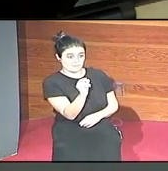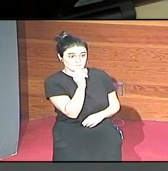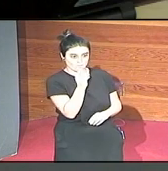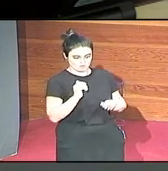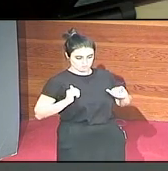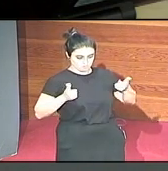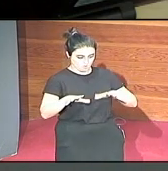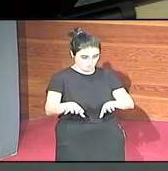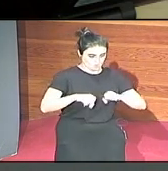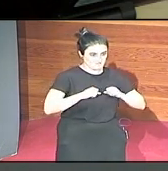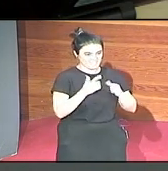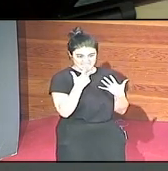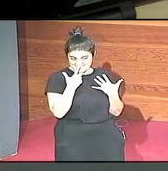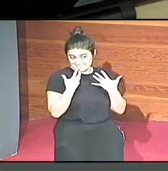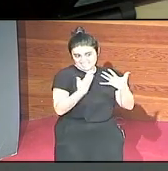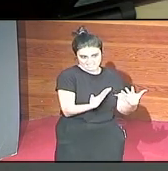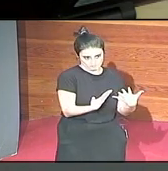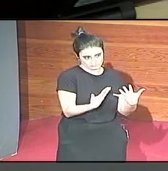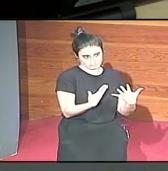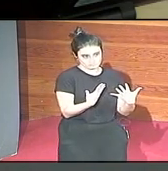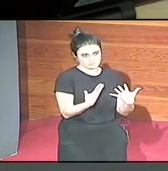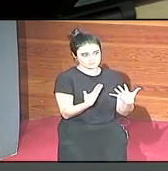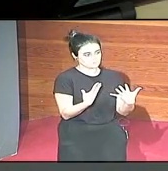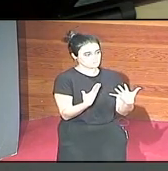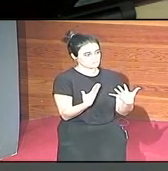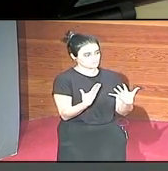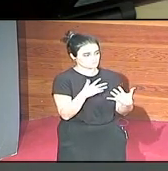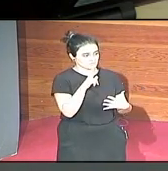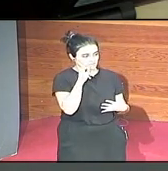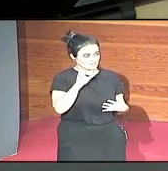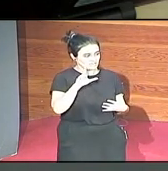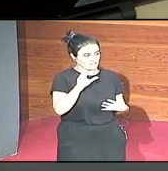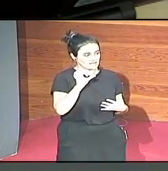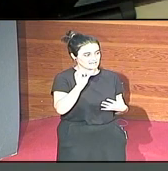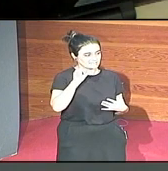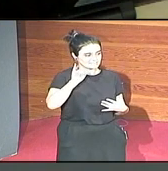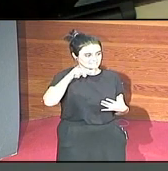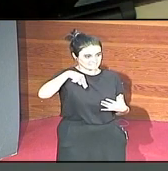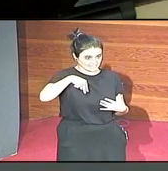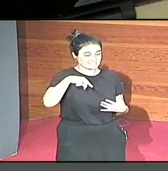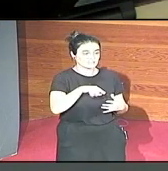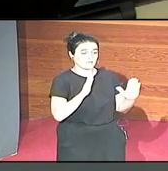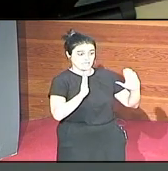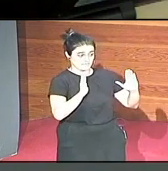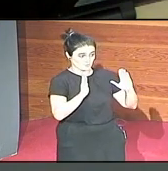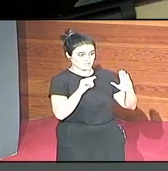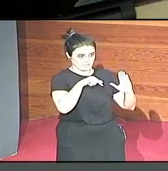primeros años, el periodo de Yeltsin, la invocación a la humillación era bastante